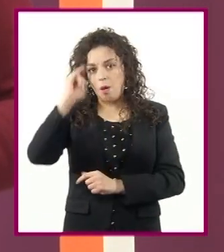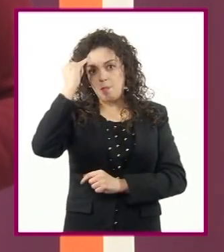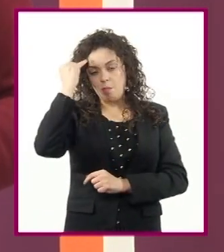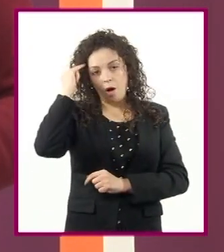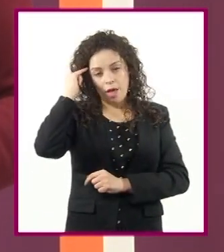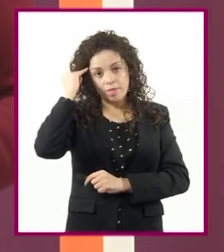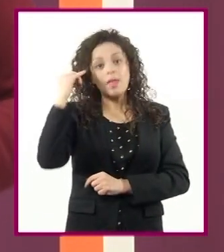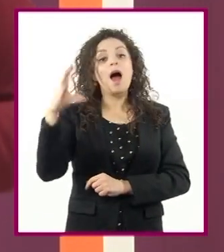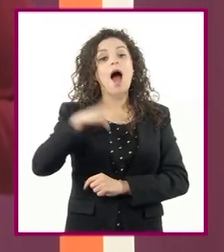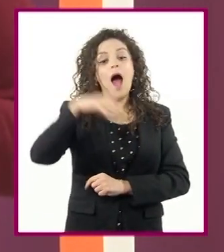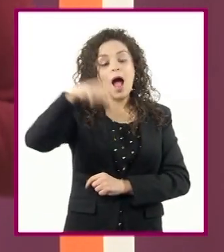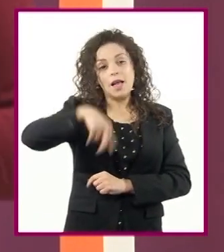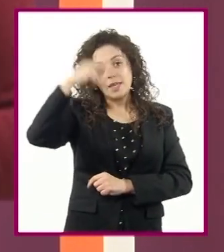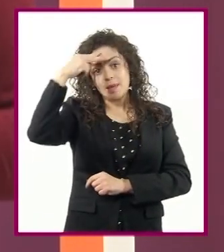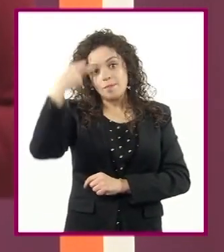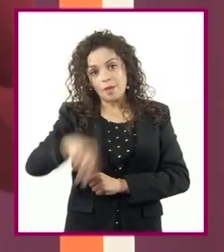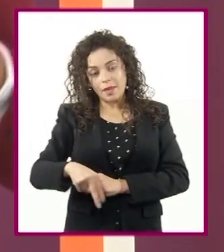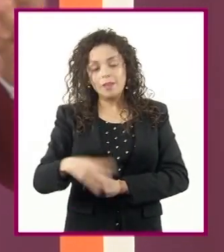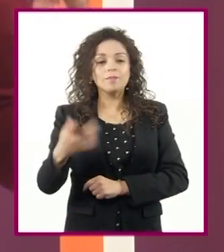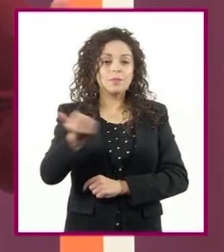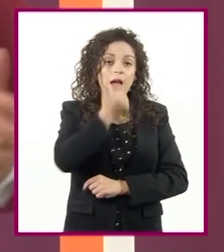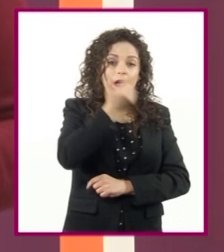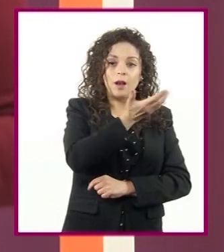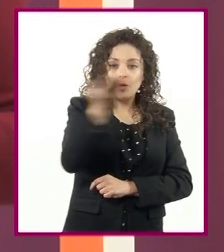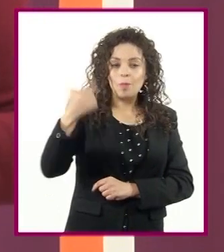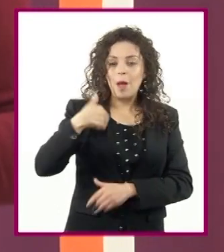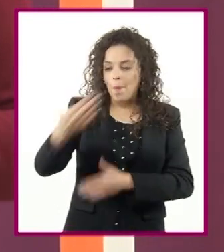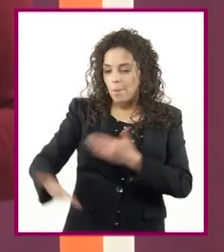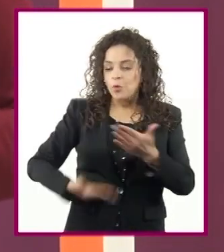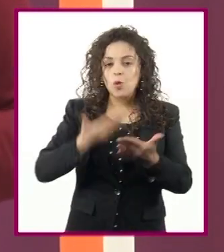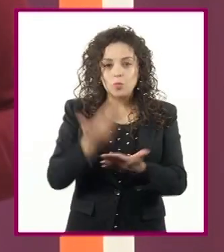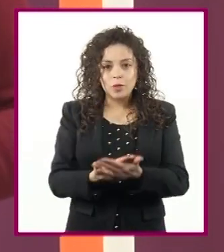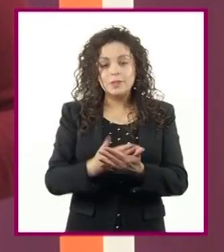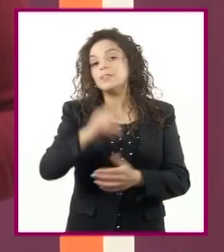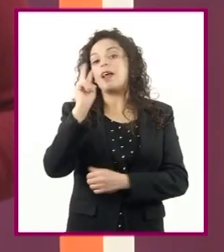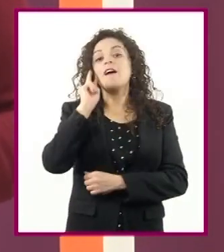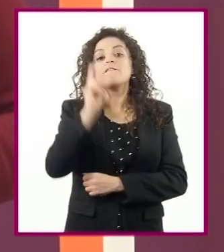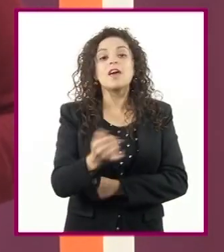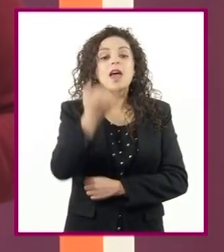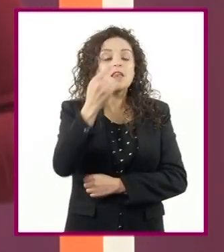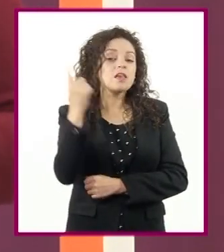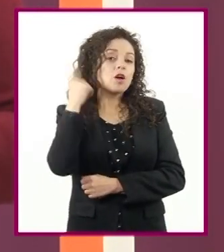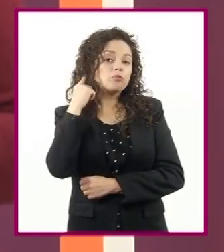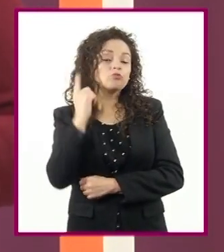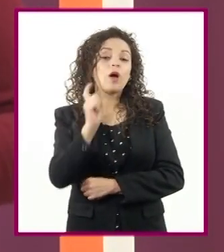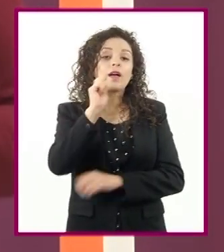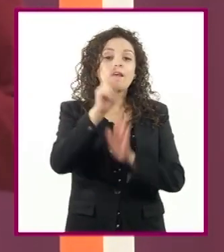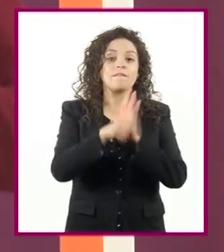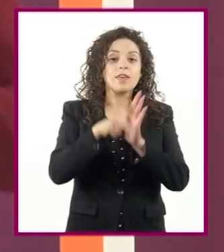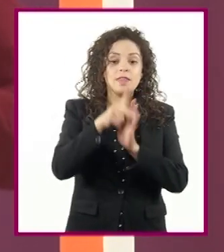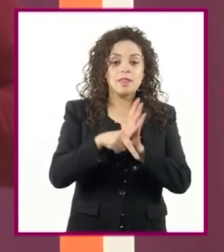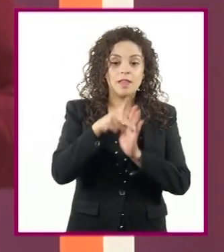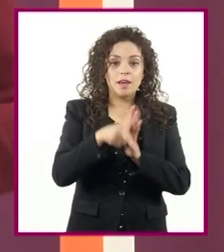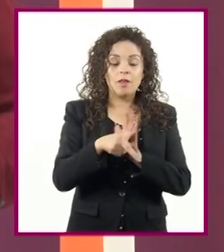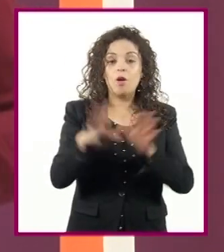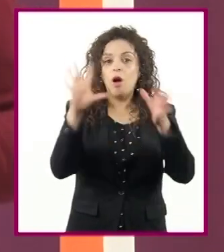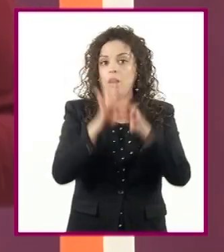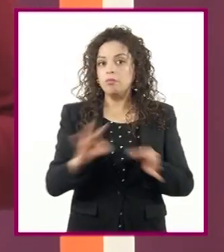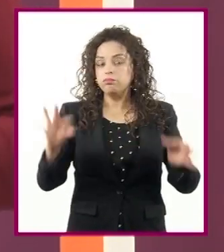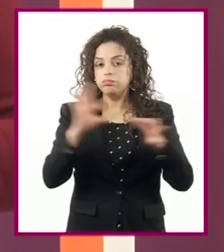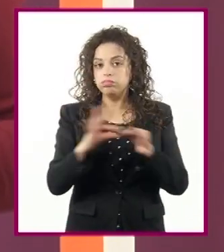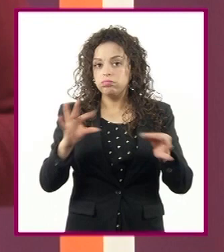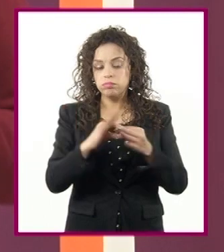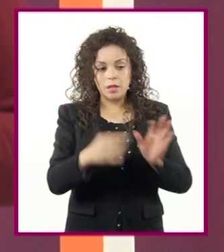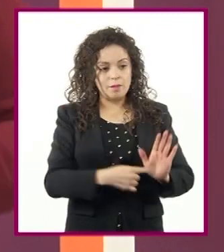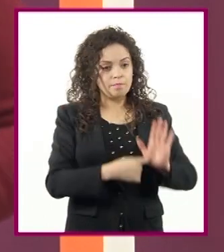les proponemos a las y los alumnos que nos acompañen a ver y escuchar el siguiente video, que nos mostrará